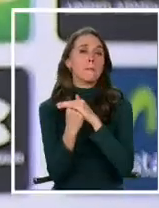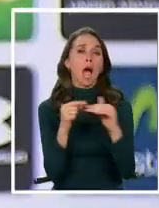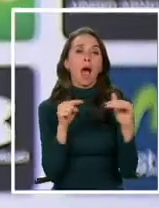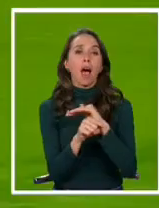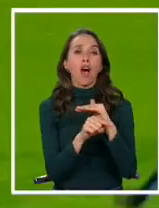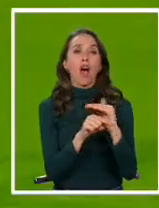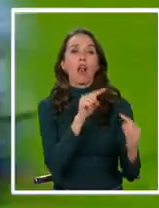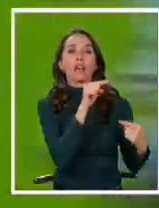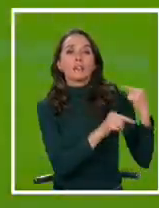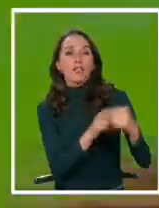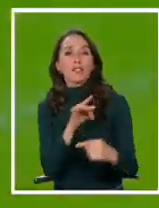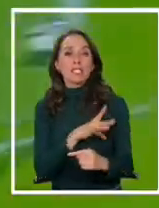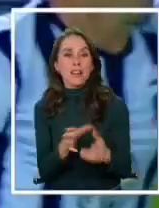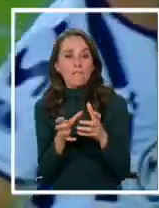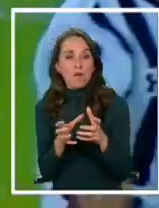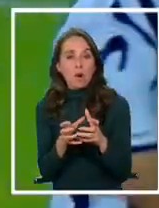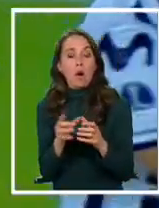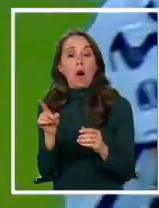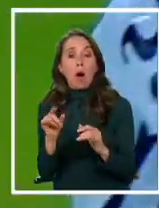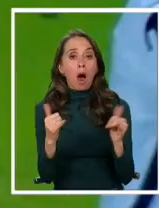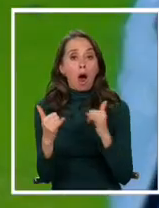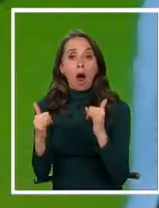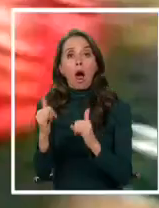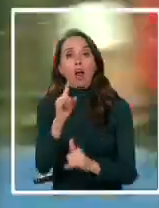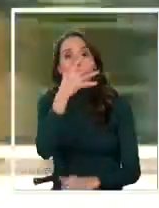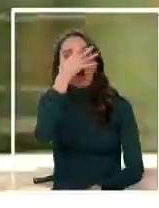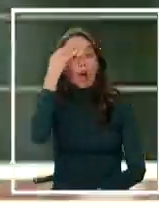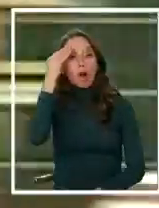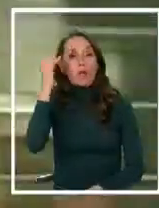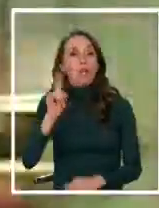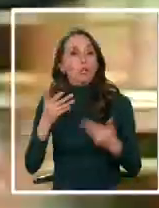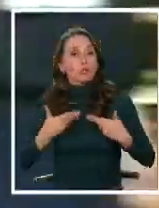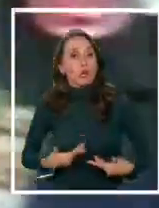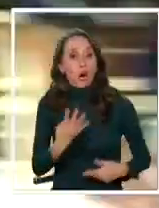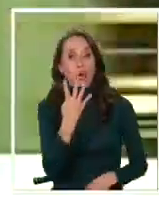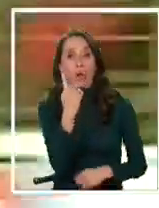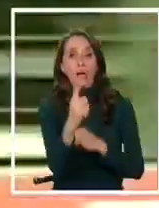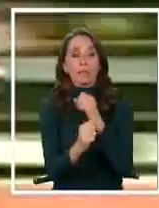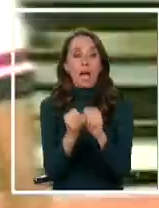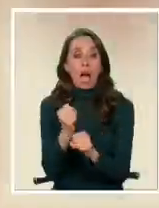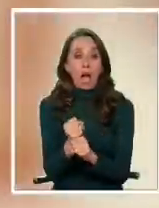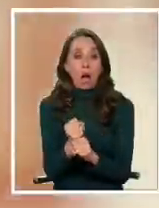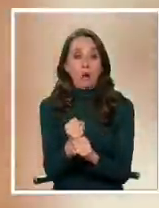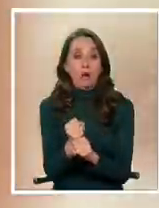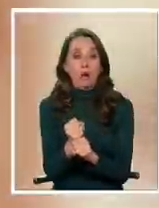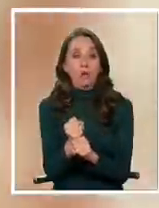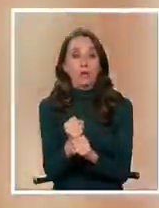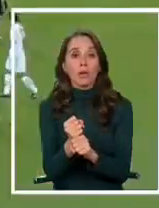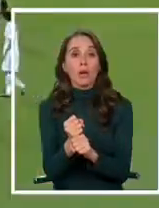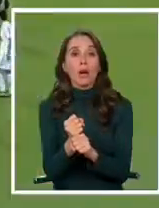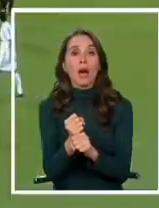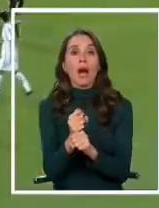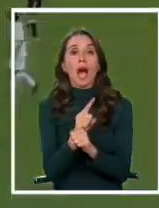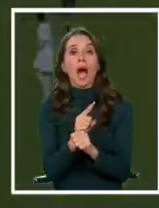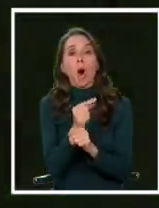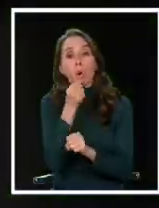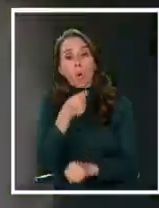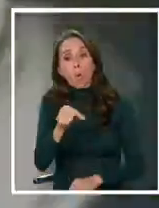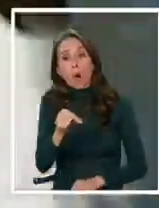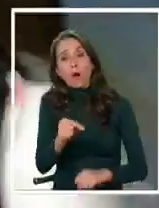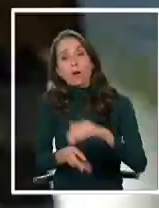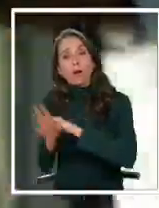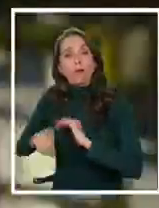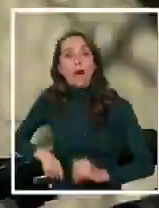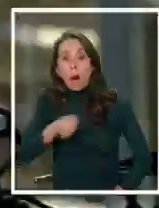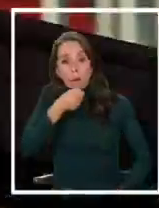chileno de la historia El de jornadas inolvidables el incombustible que con 41 años toca la puerta del retiro